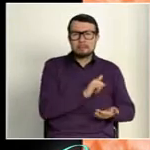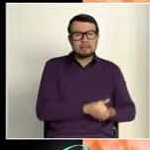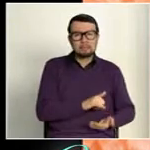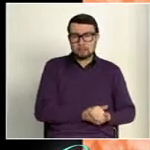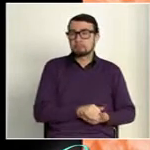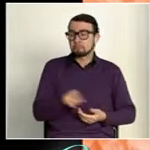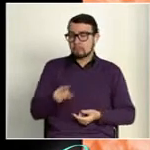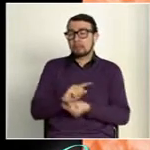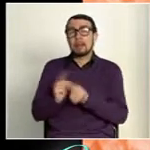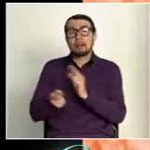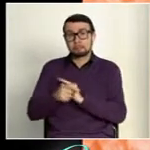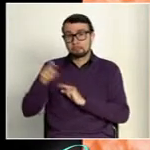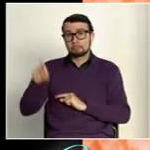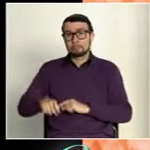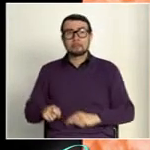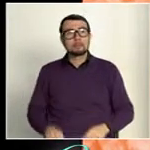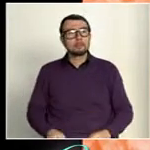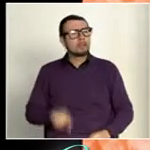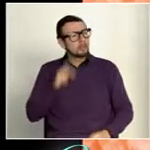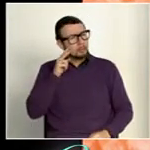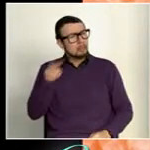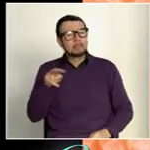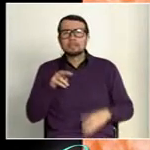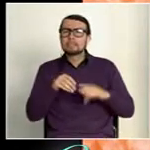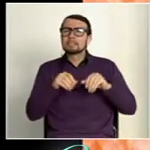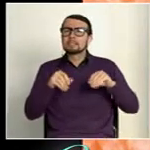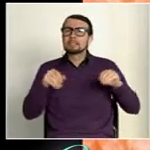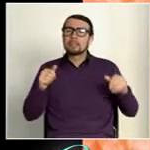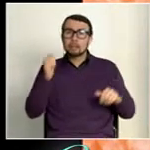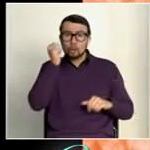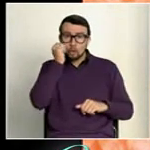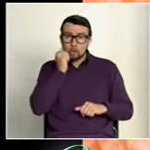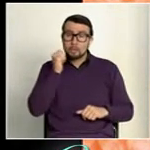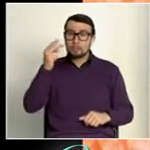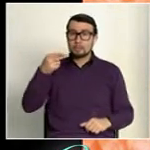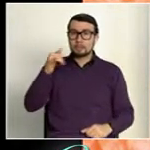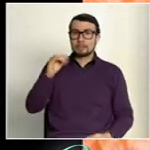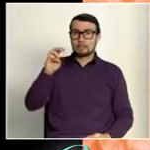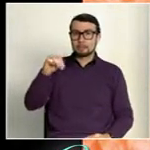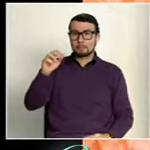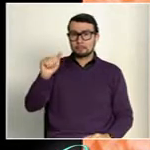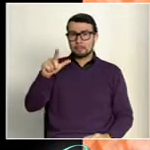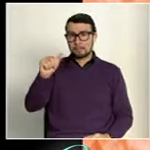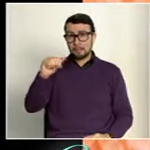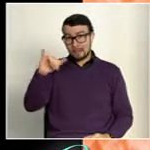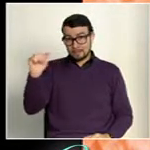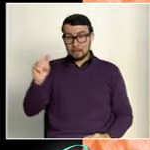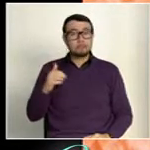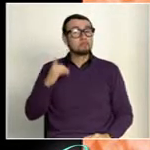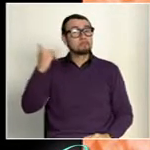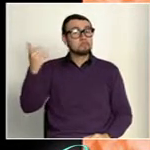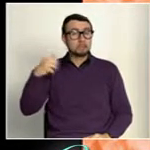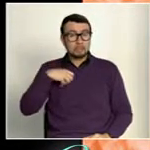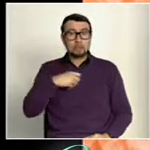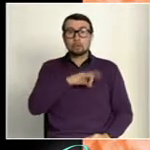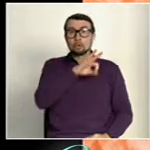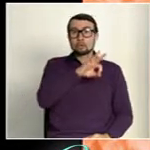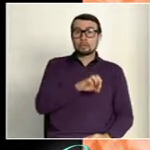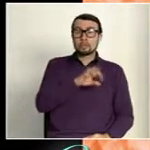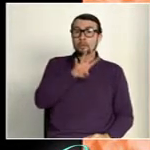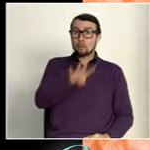cosas. Ahí ven ustedes la sal rosal del Himalaya. Fíjense que la sal rosada es una sal que tiene 84